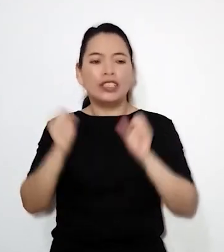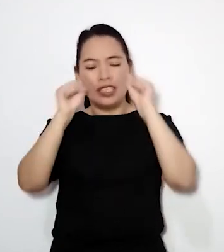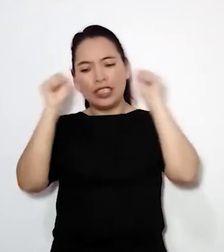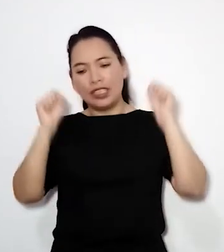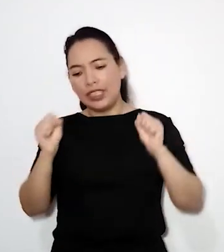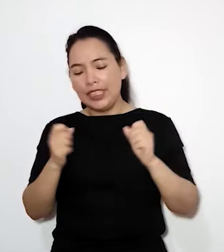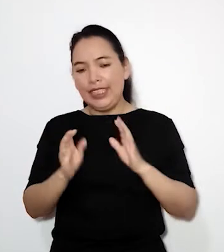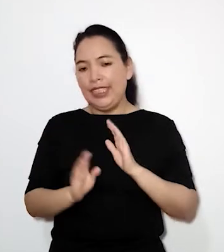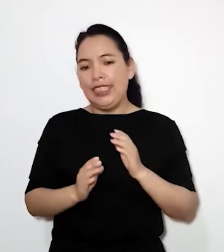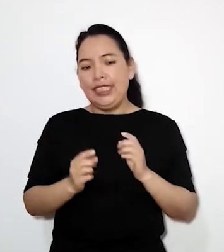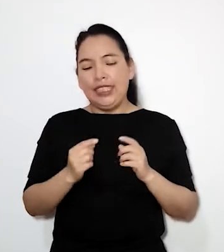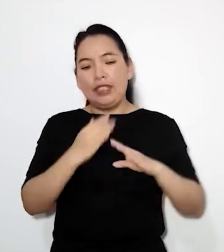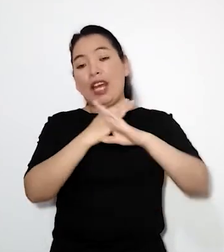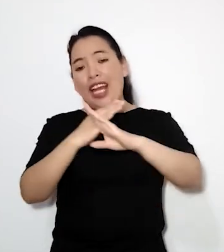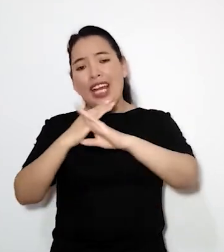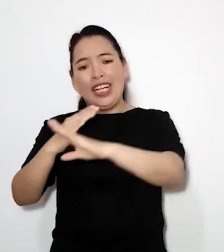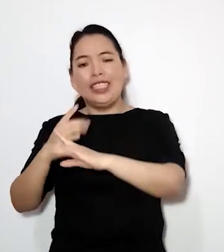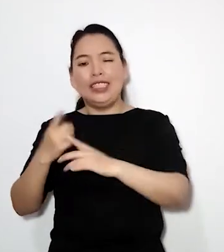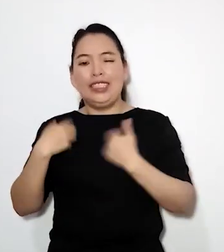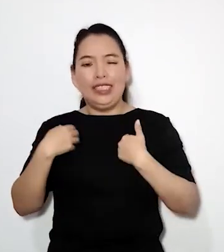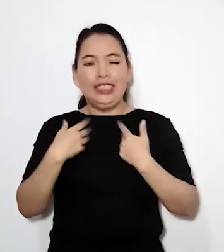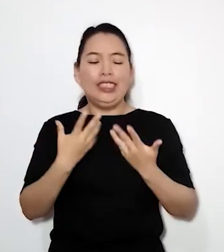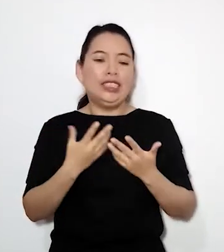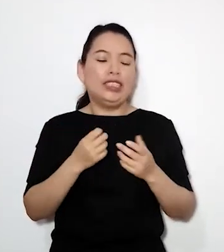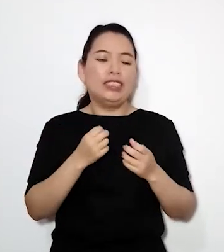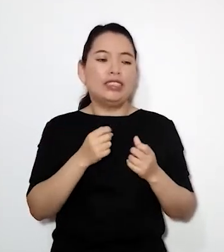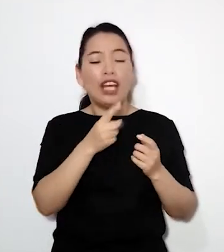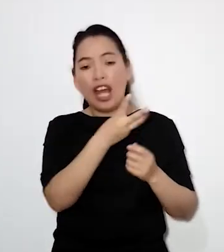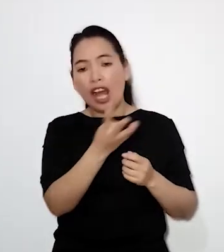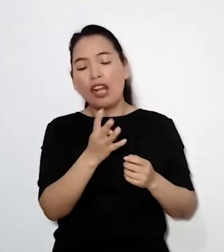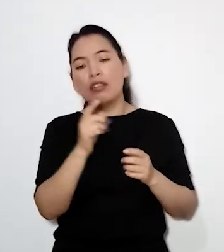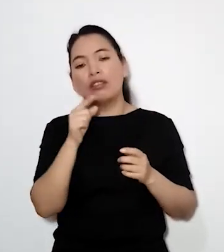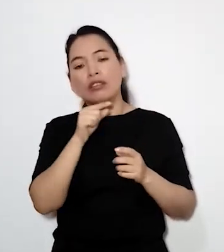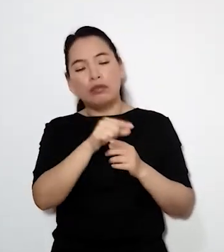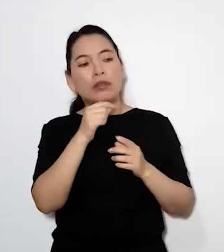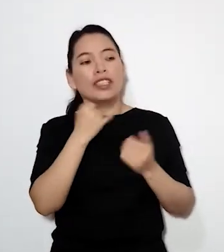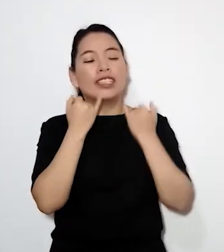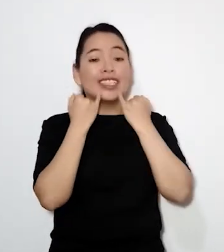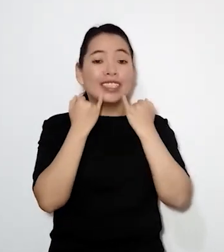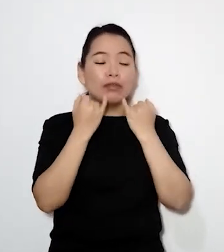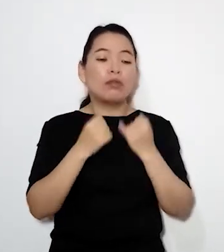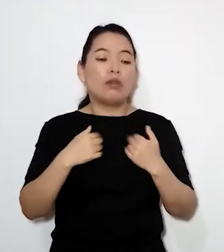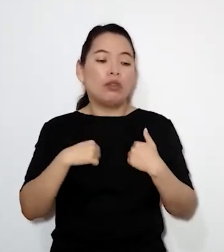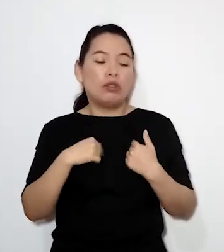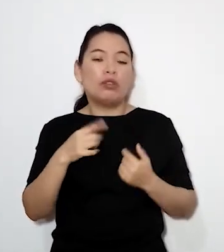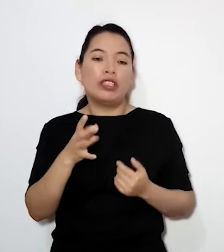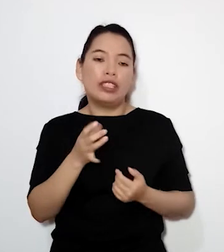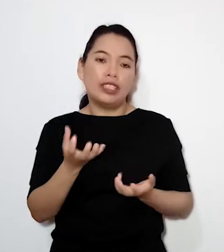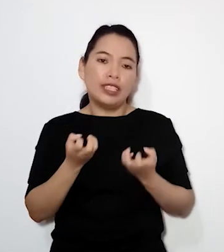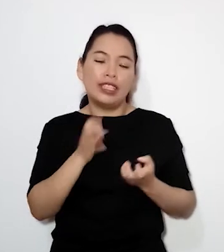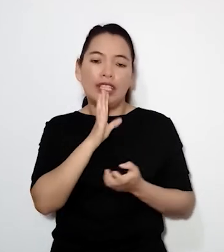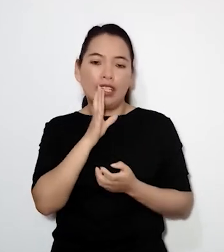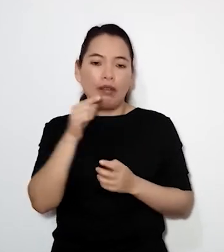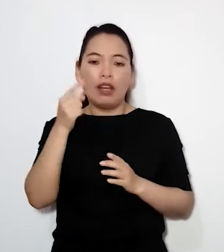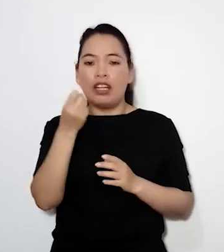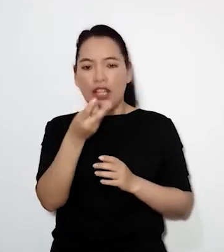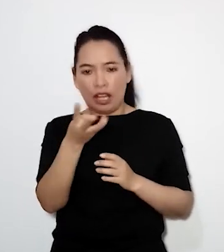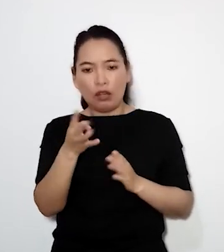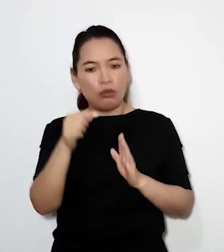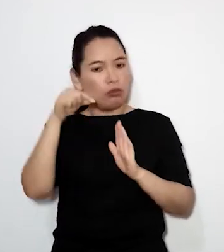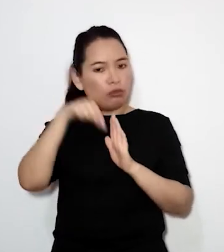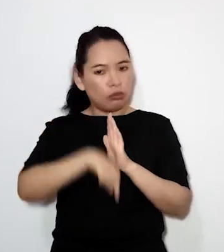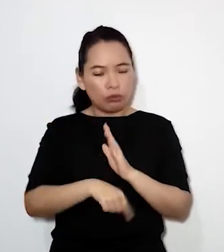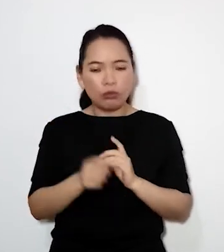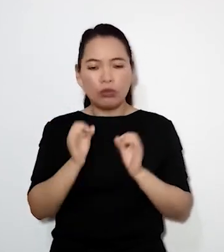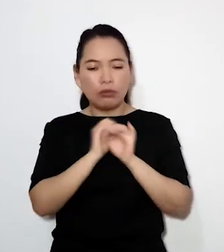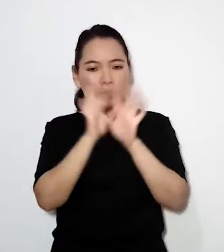Bueno, muchos de ellos están identificados en el informe, pero me gustaría profundizar en estos minutos en algunos en particular, que tienen que ver un